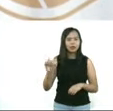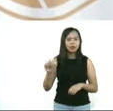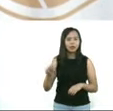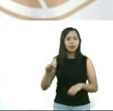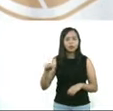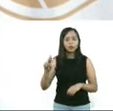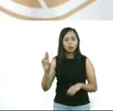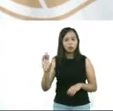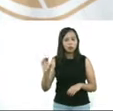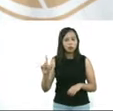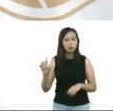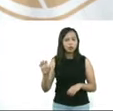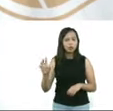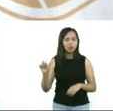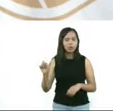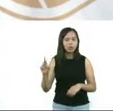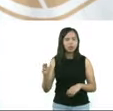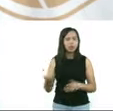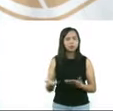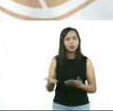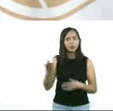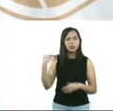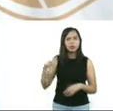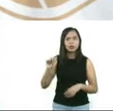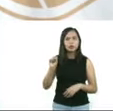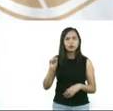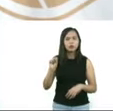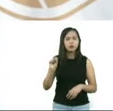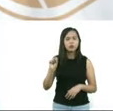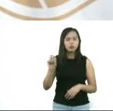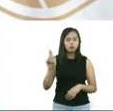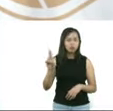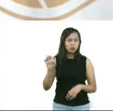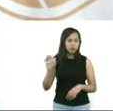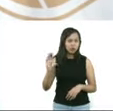hablábamos de que en Suecia, estoy hablando pues de los ochentas,